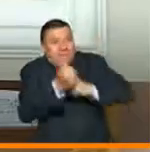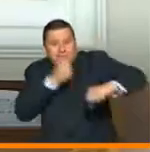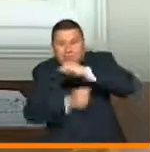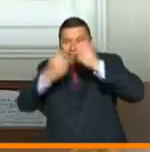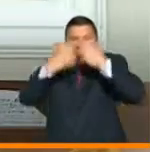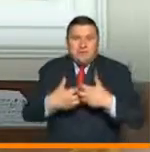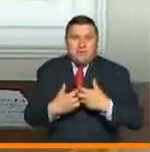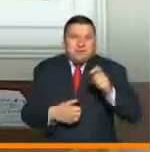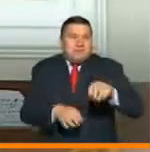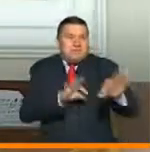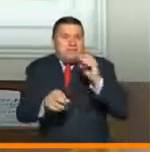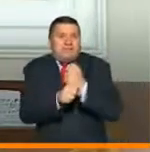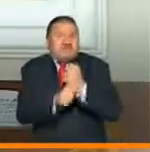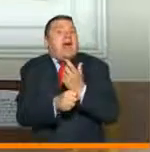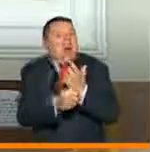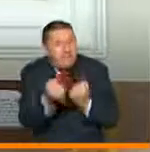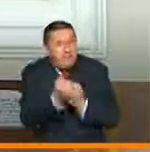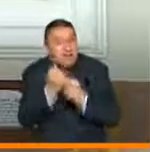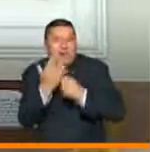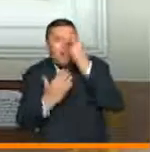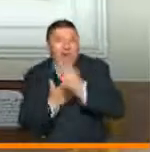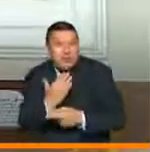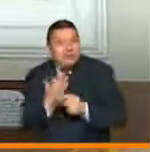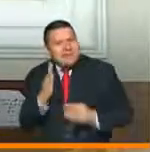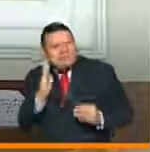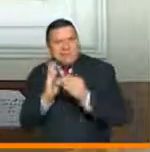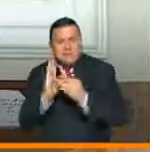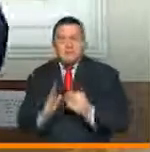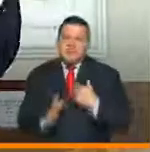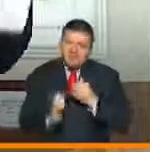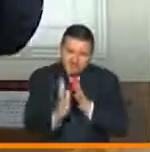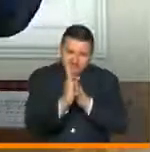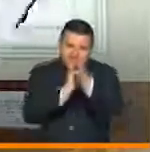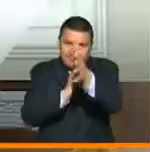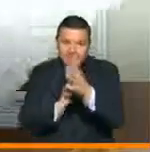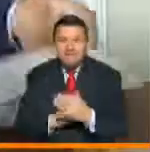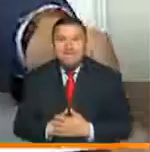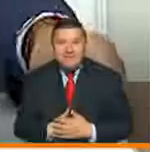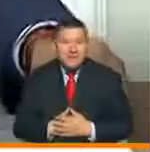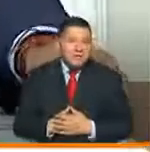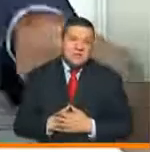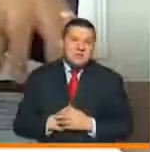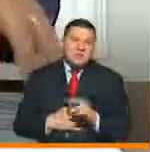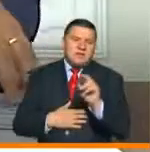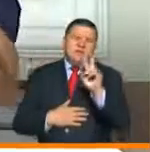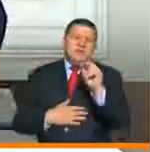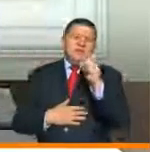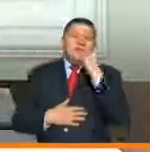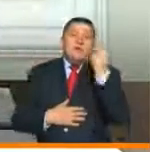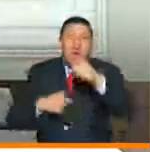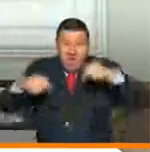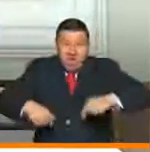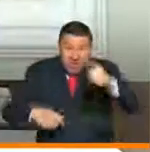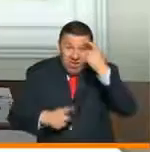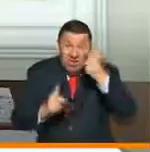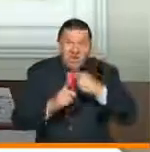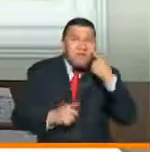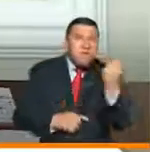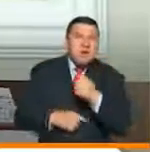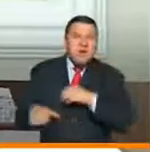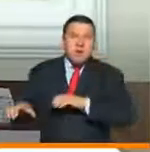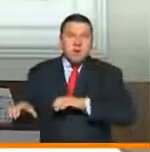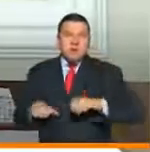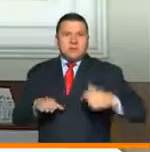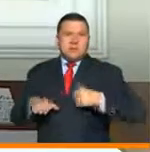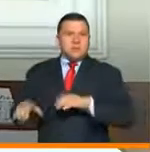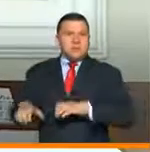generar empleo de manera que el mensaje es que no se busca aquí una actitud de